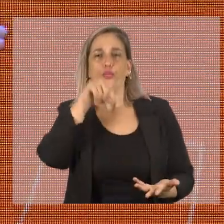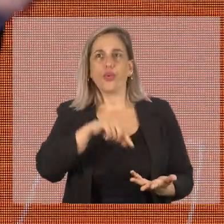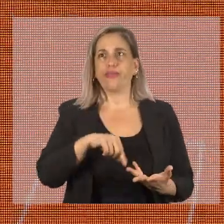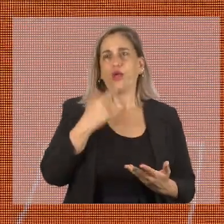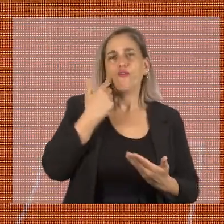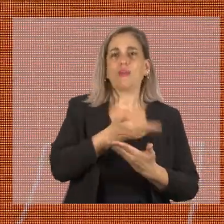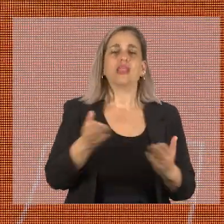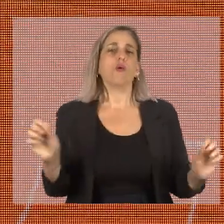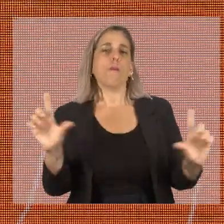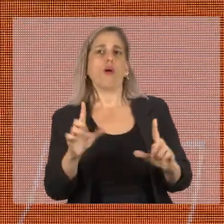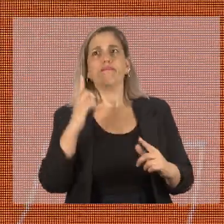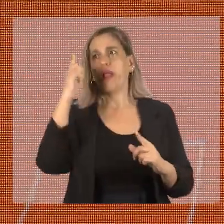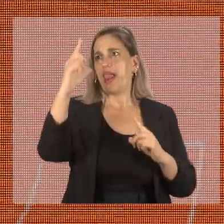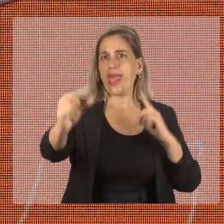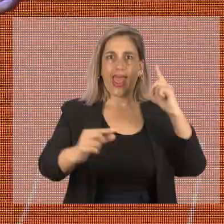informativo, cuando nos sacan que andamos